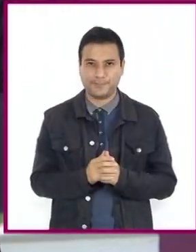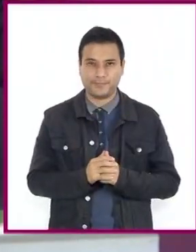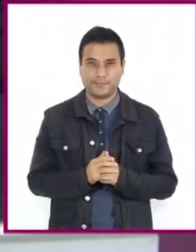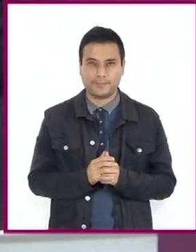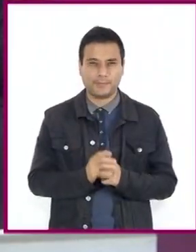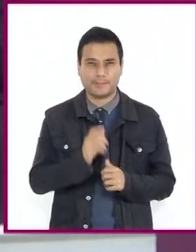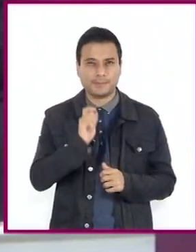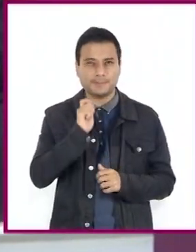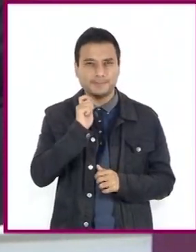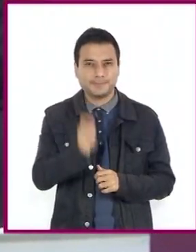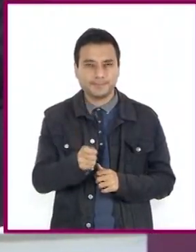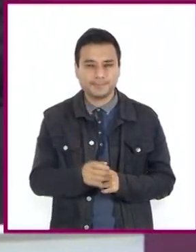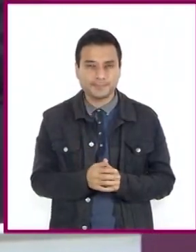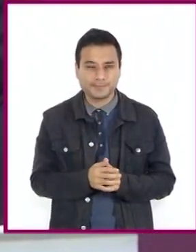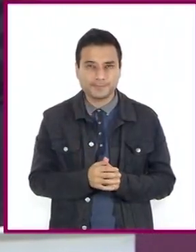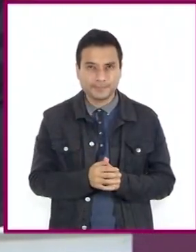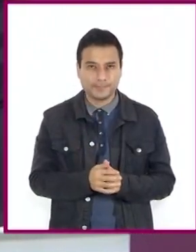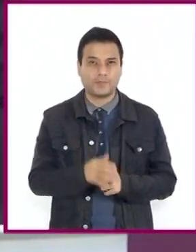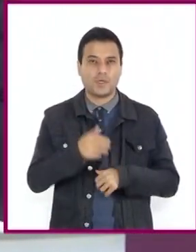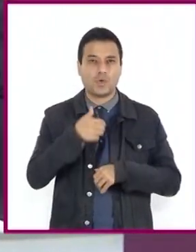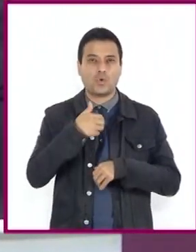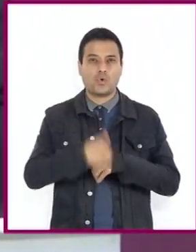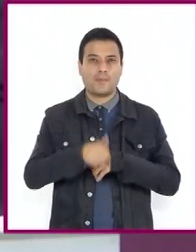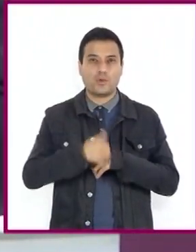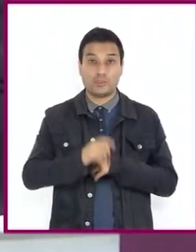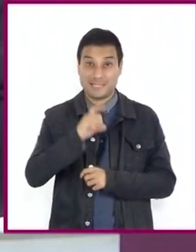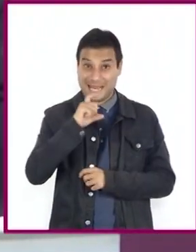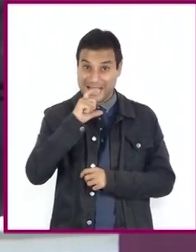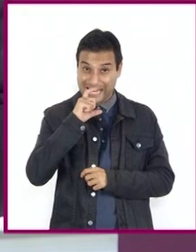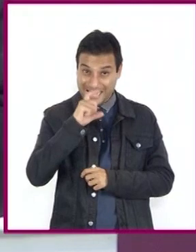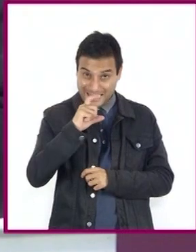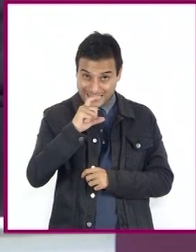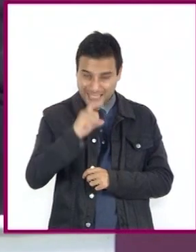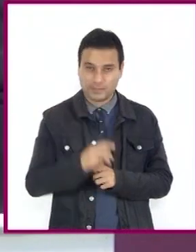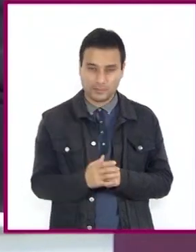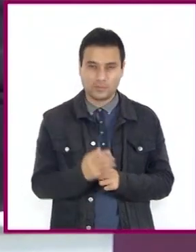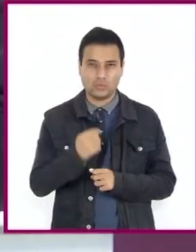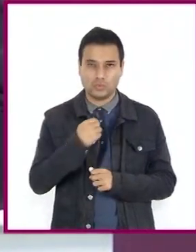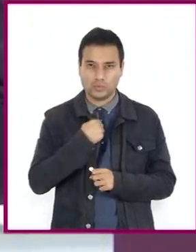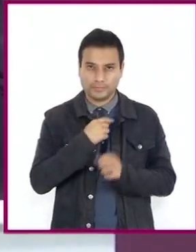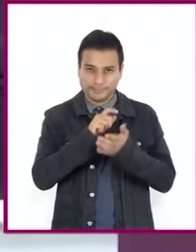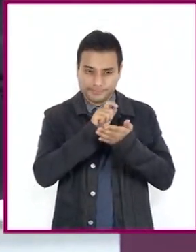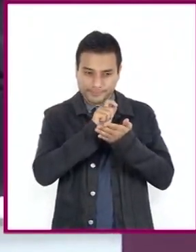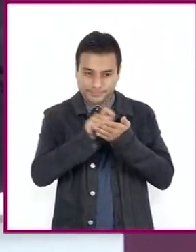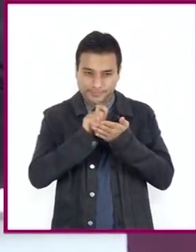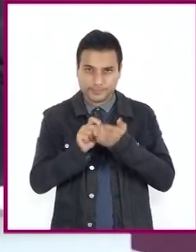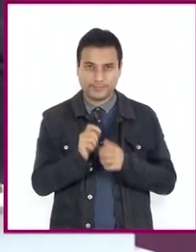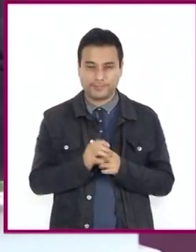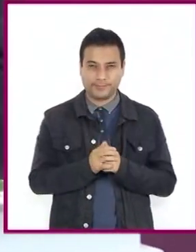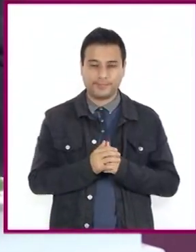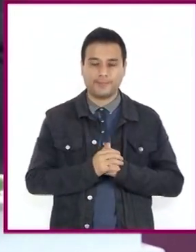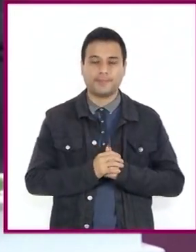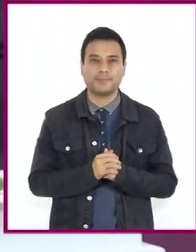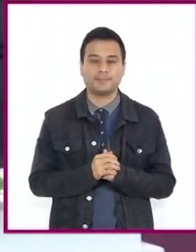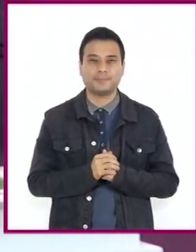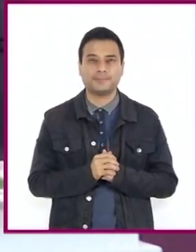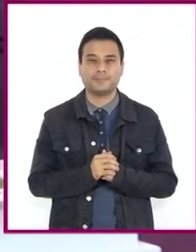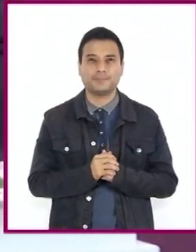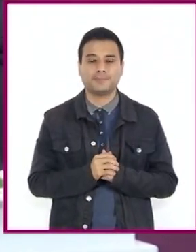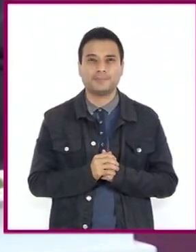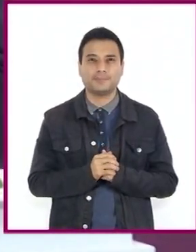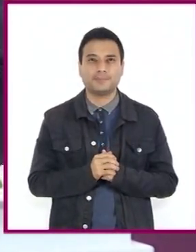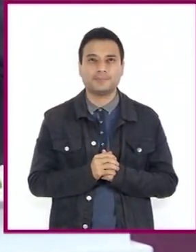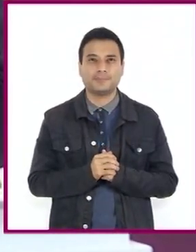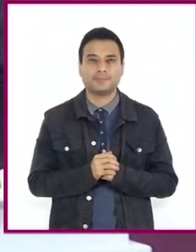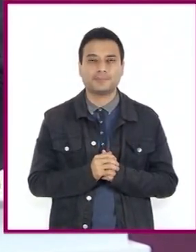decir, colocaremos coeficientes estequiométricos para establecer relaciones fijas de combinación entre las sustancias, como